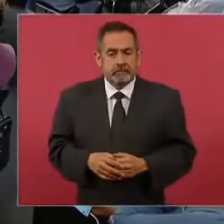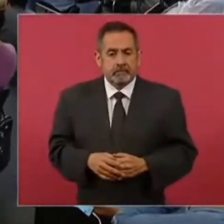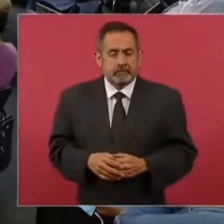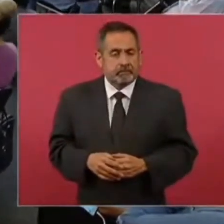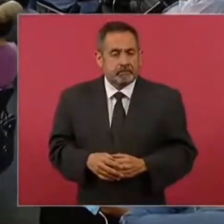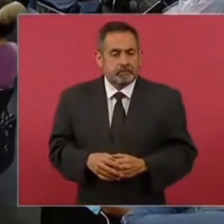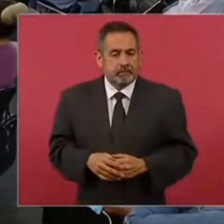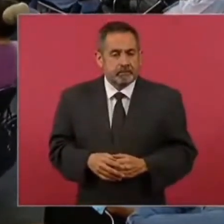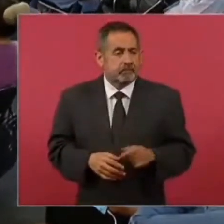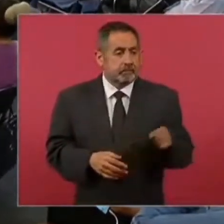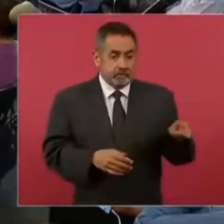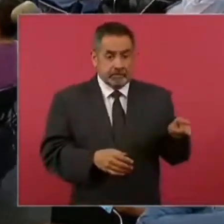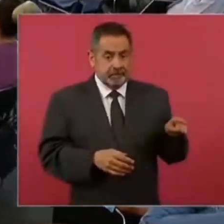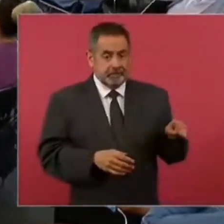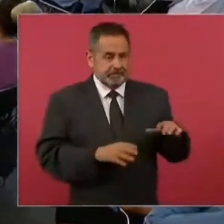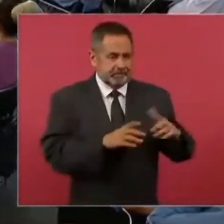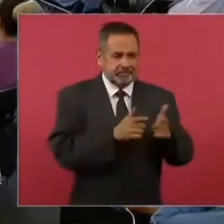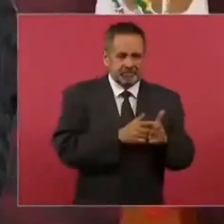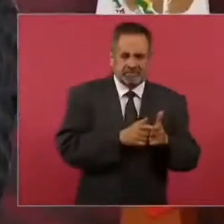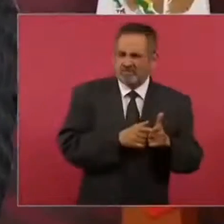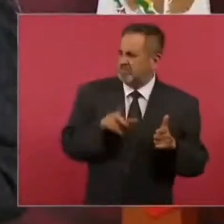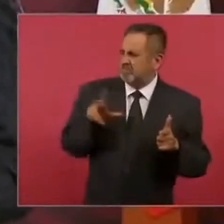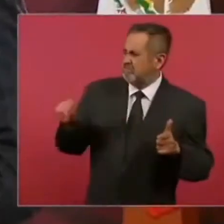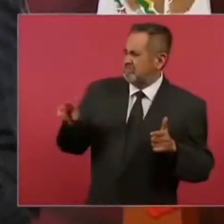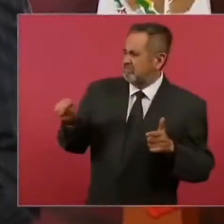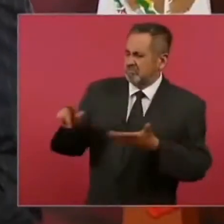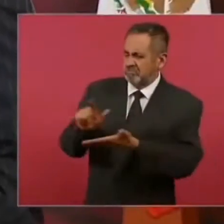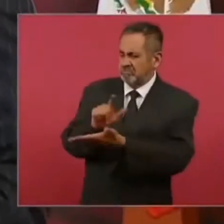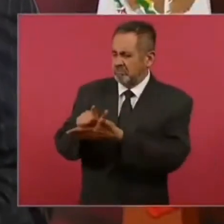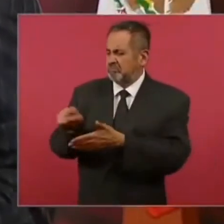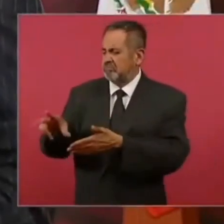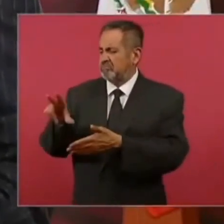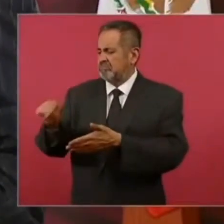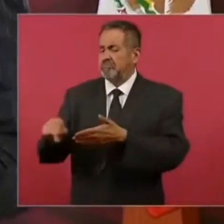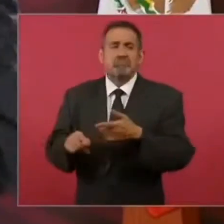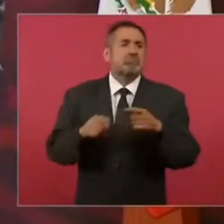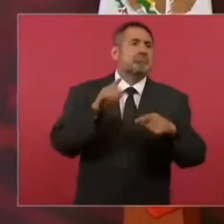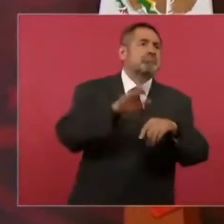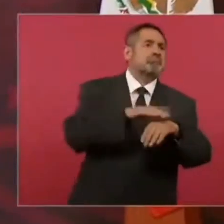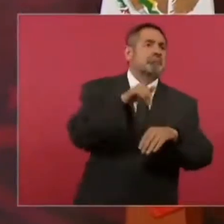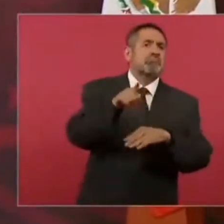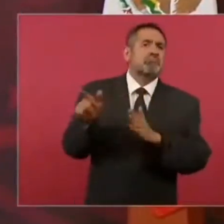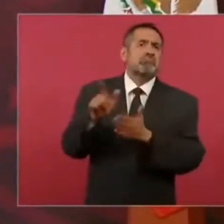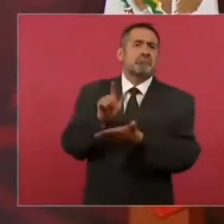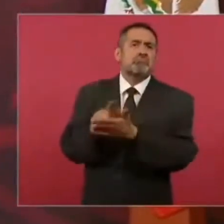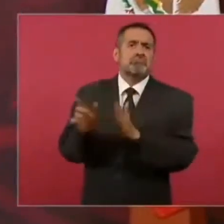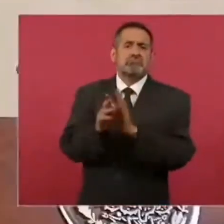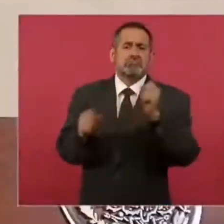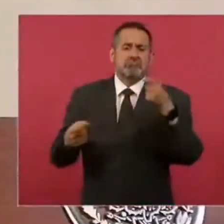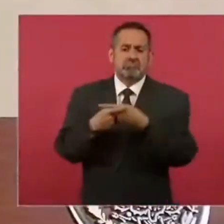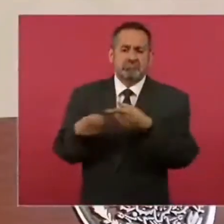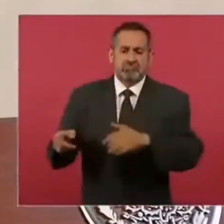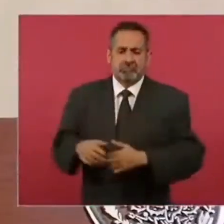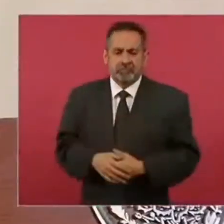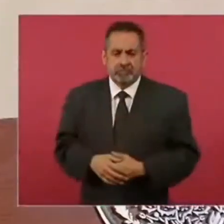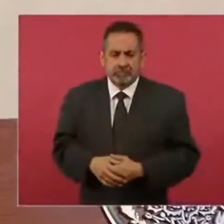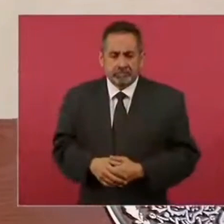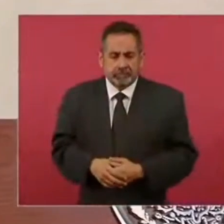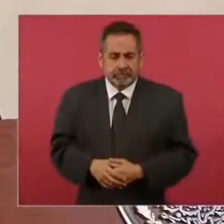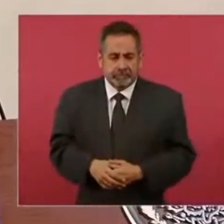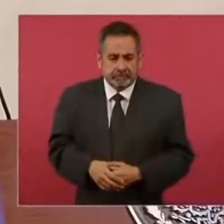meten el recurso para declarar inconstitucional. Yo dije, ahora sí me voy a